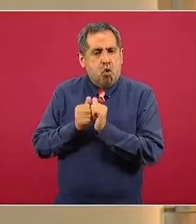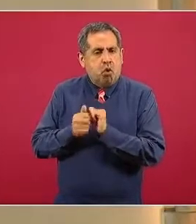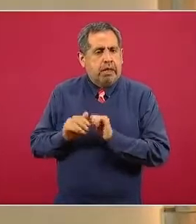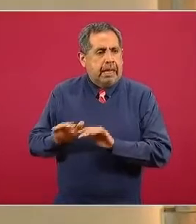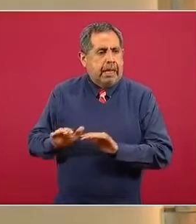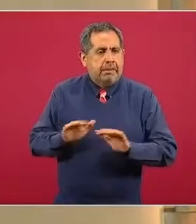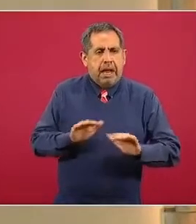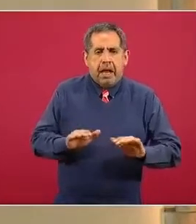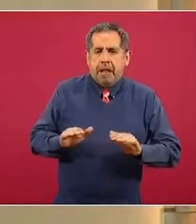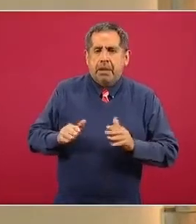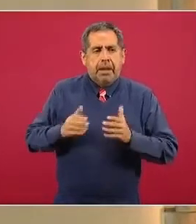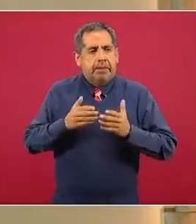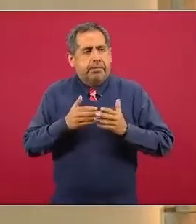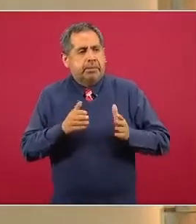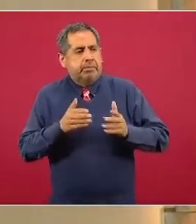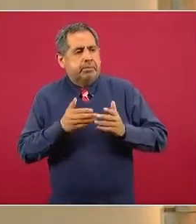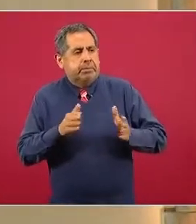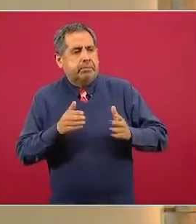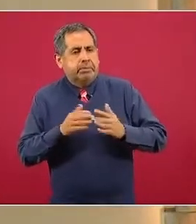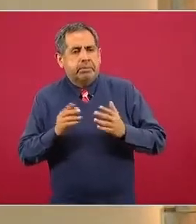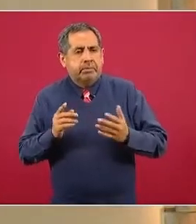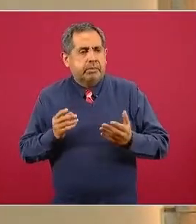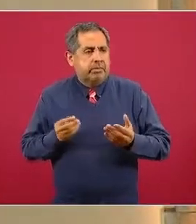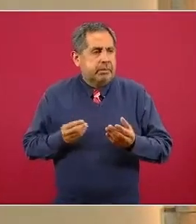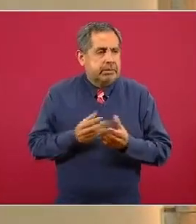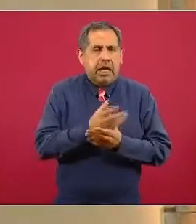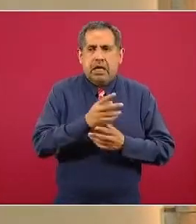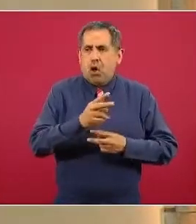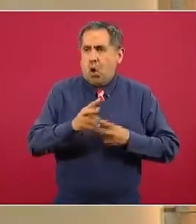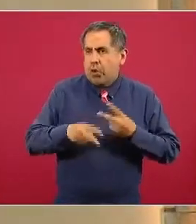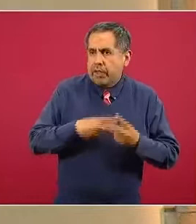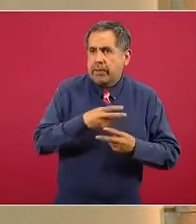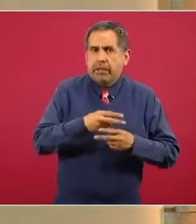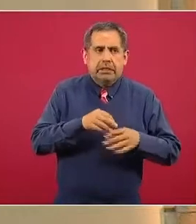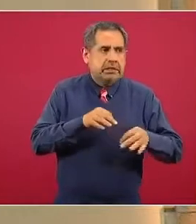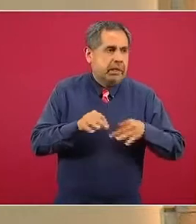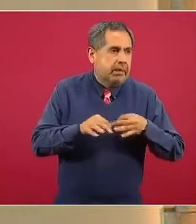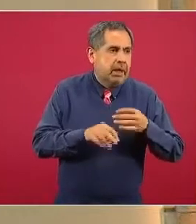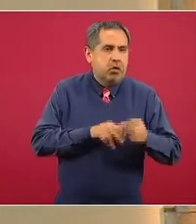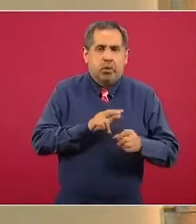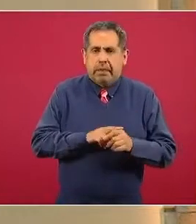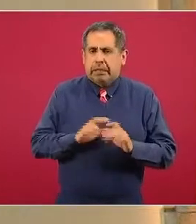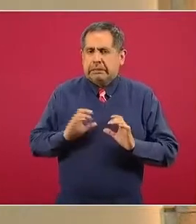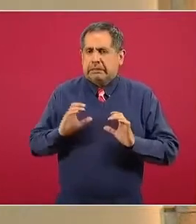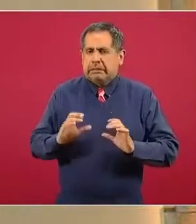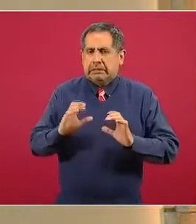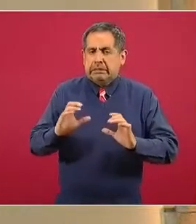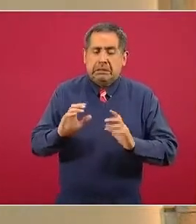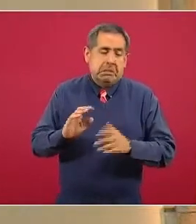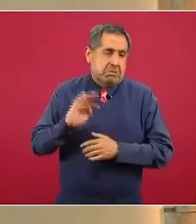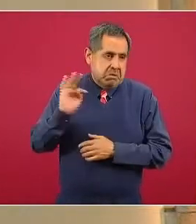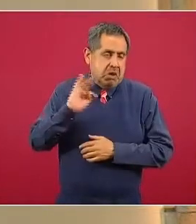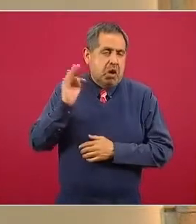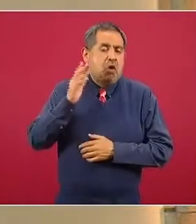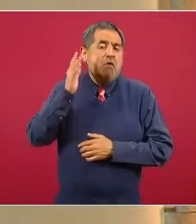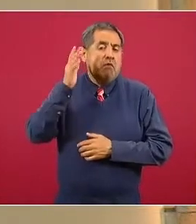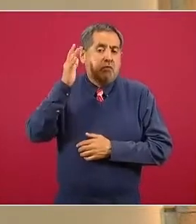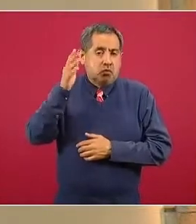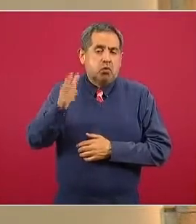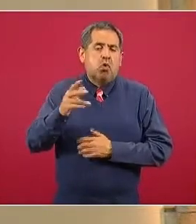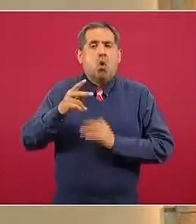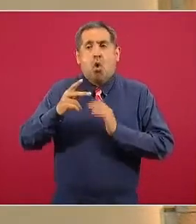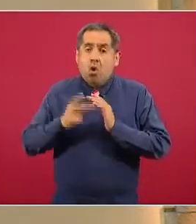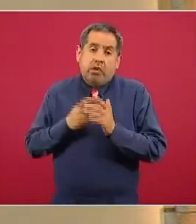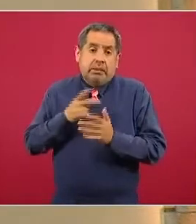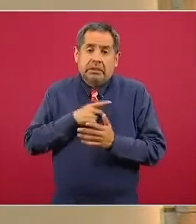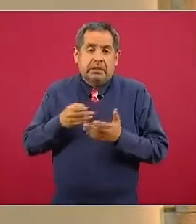tranquila, espaciada, este regreso nuevamente a las actividades que tarde que temprano tienen que poder